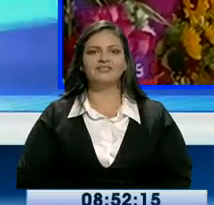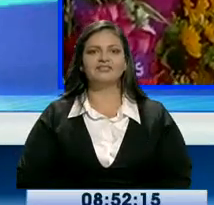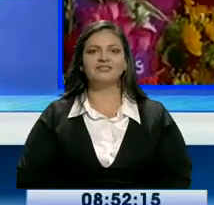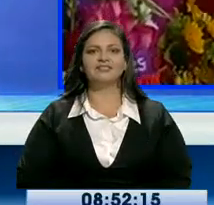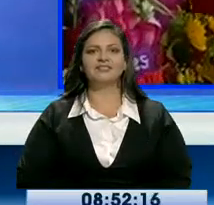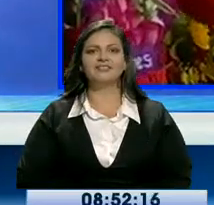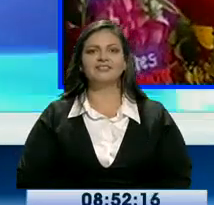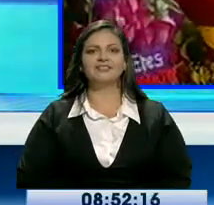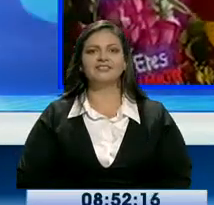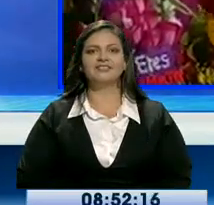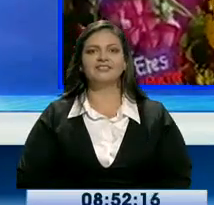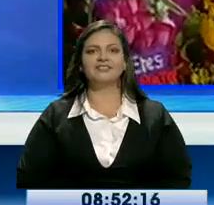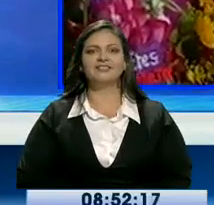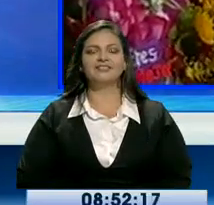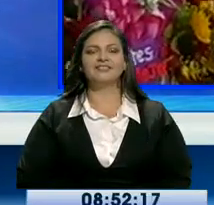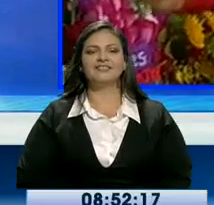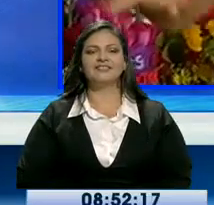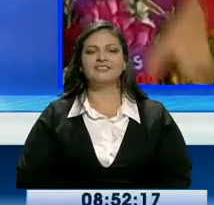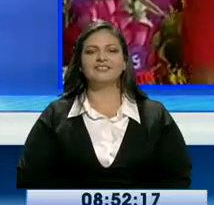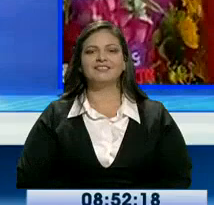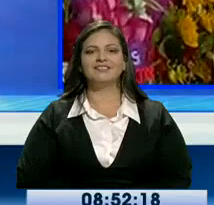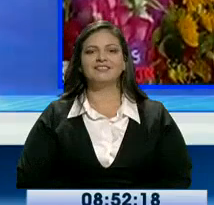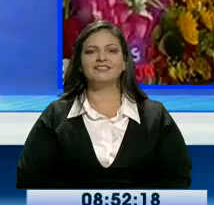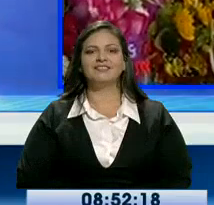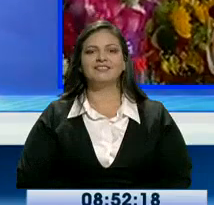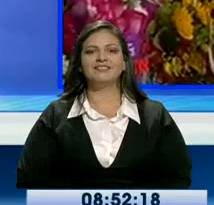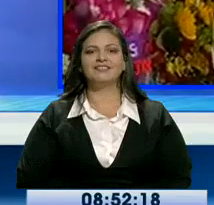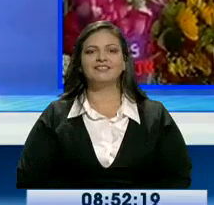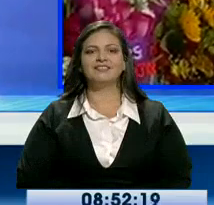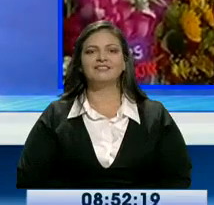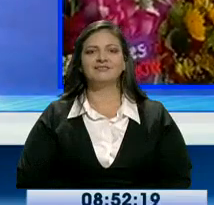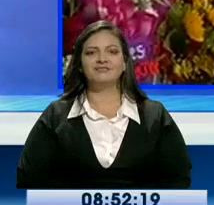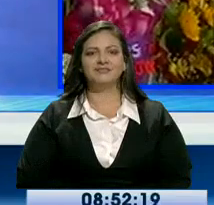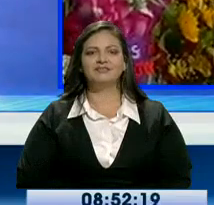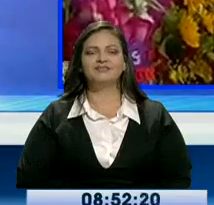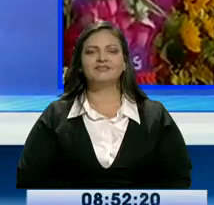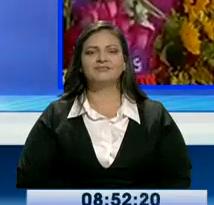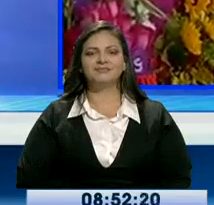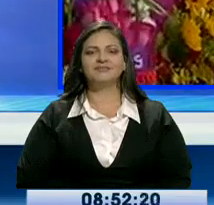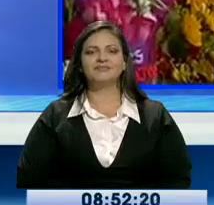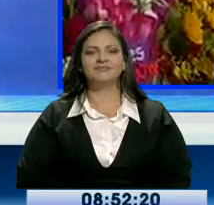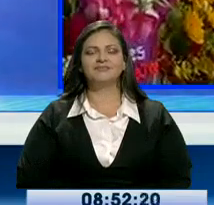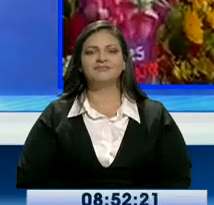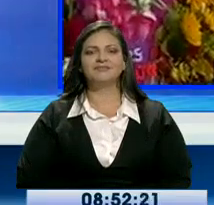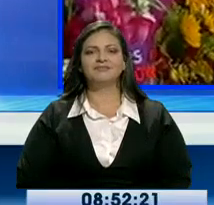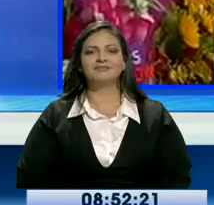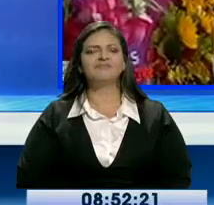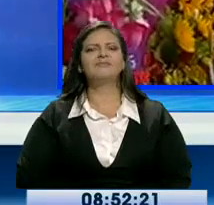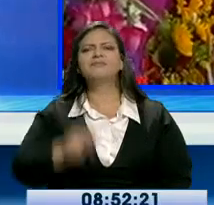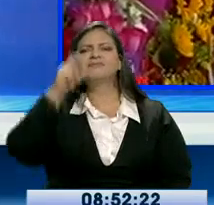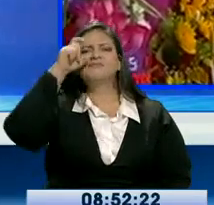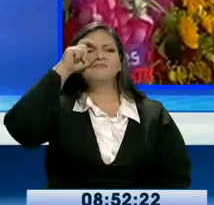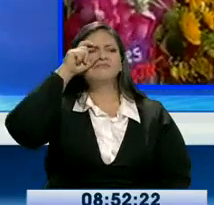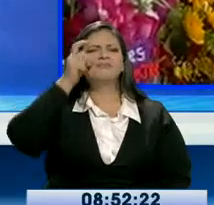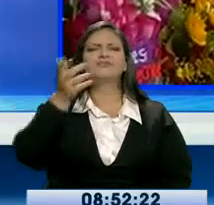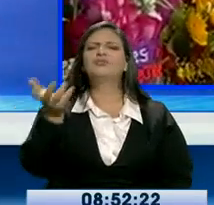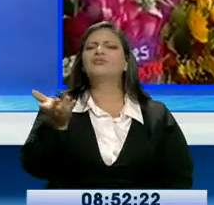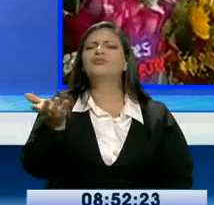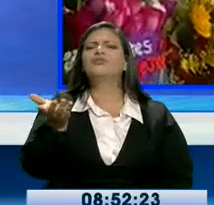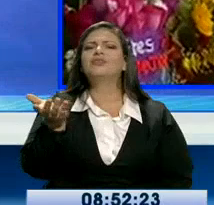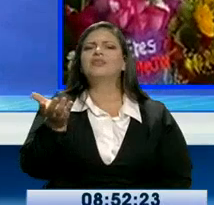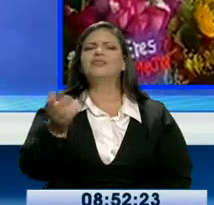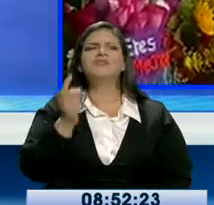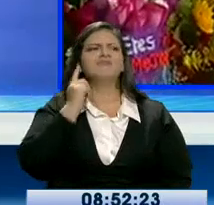¿A quién? A ver. Que hay puras mamacitas. También hay mamitas. Y Hugo no está por ahí, no lo escucho.